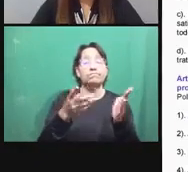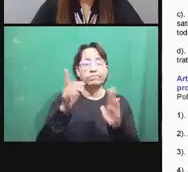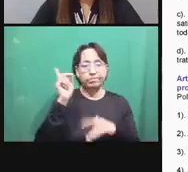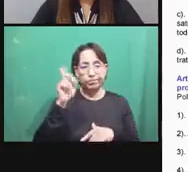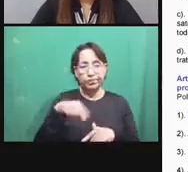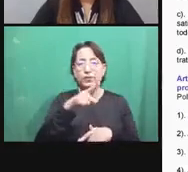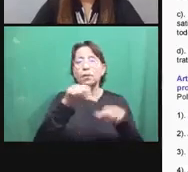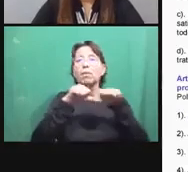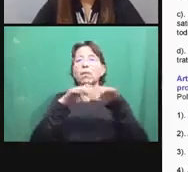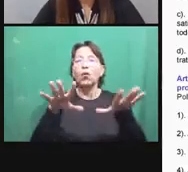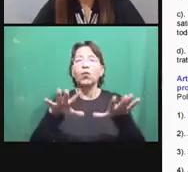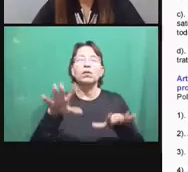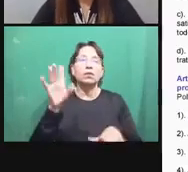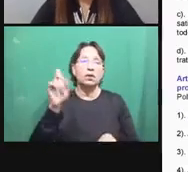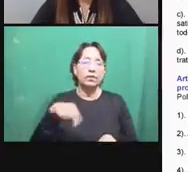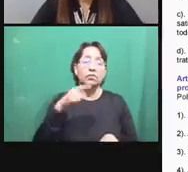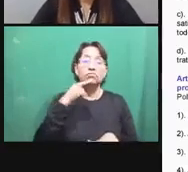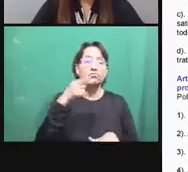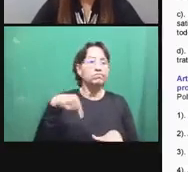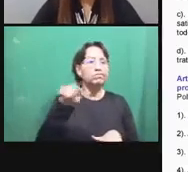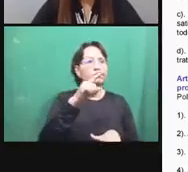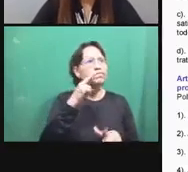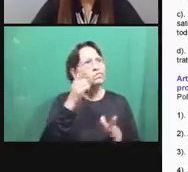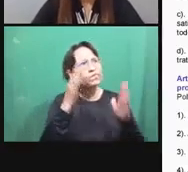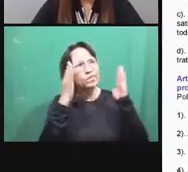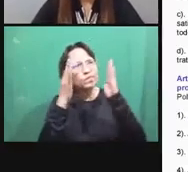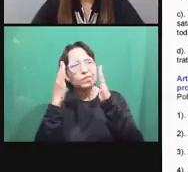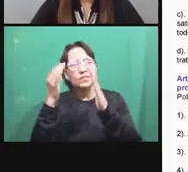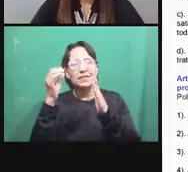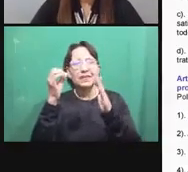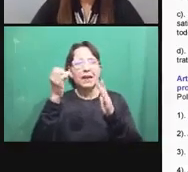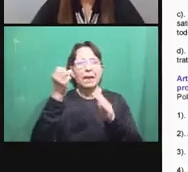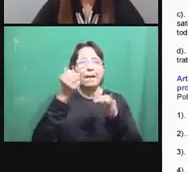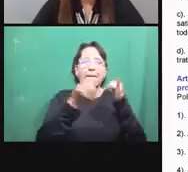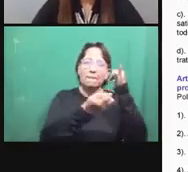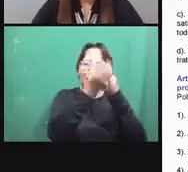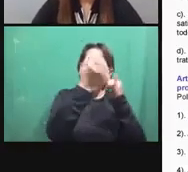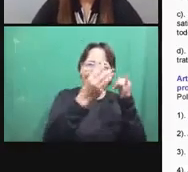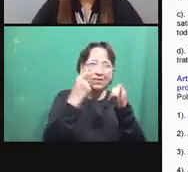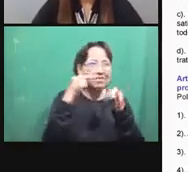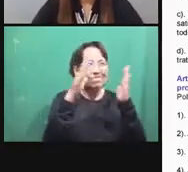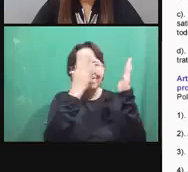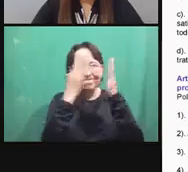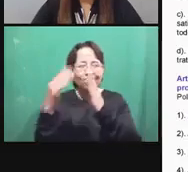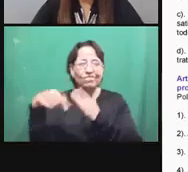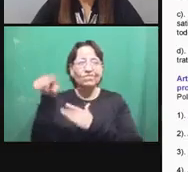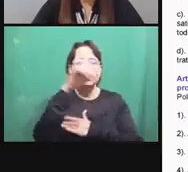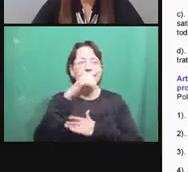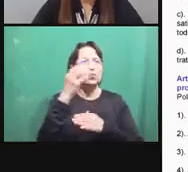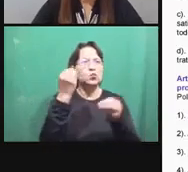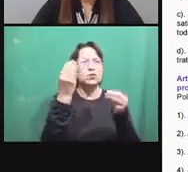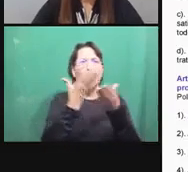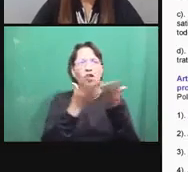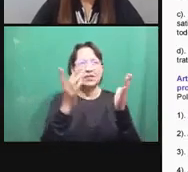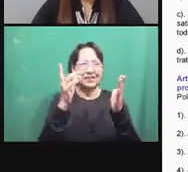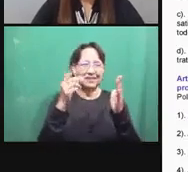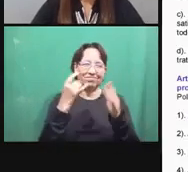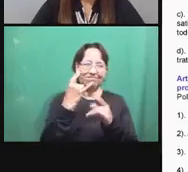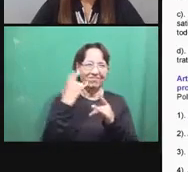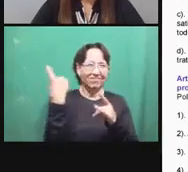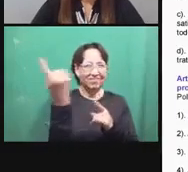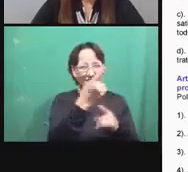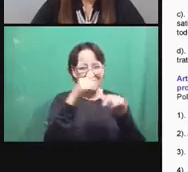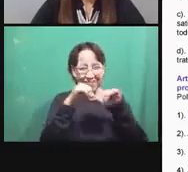en público, asistencias a programas pedagógicos, trabajos en obras de interés público y por último,